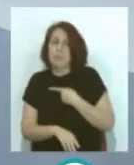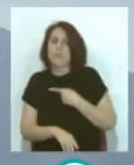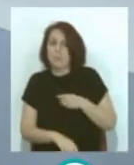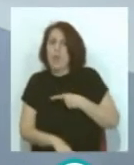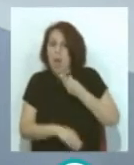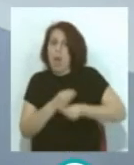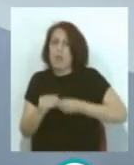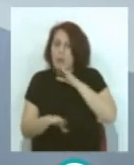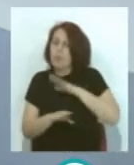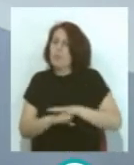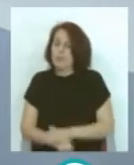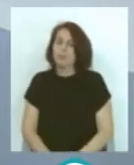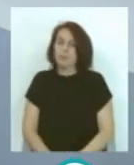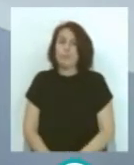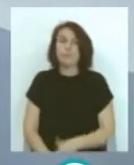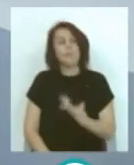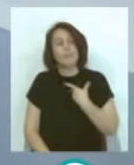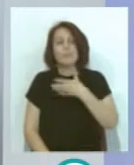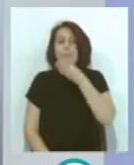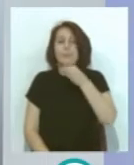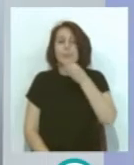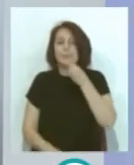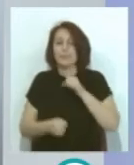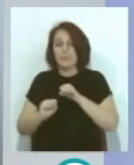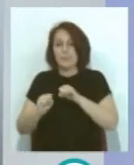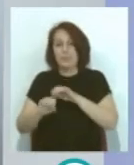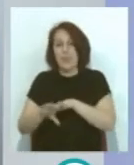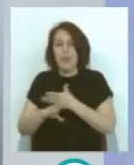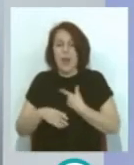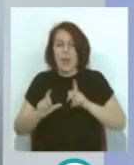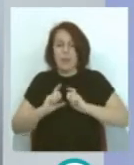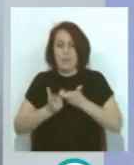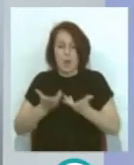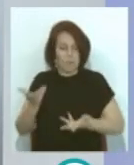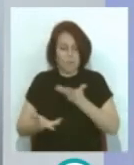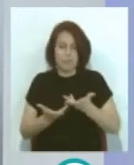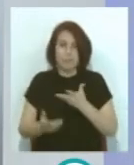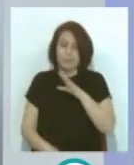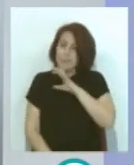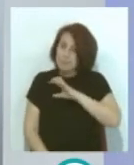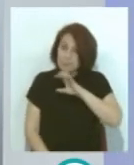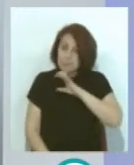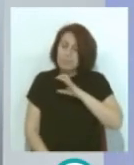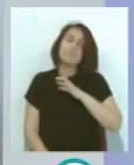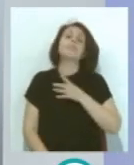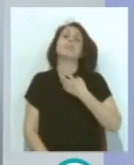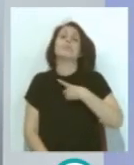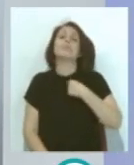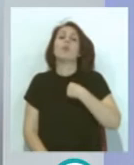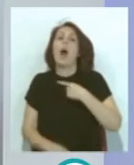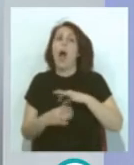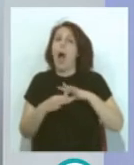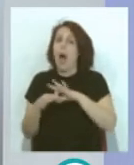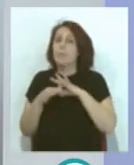distancia de seguridad. Fue bonita la motorada que realizaron para alentar al equipo, y curiosamente lo comentaba con muchos